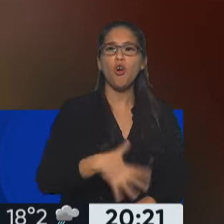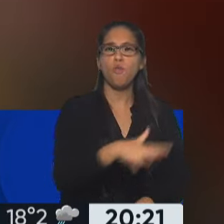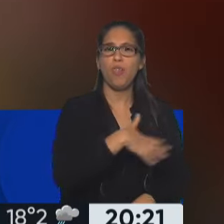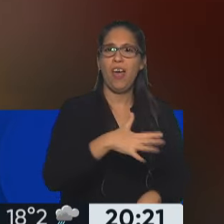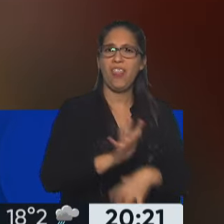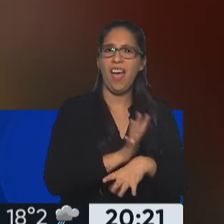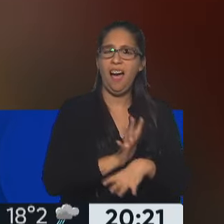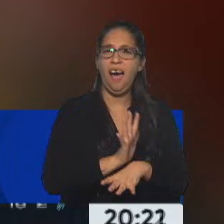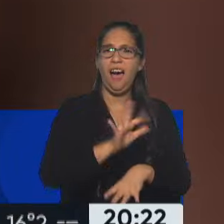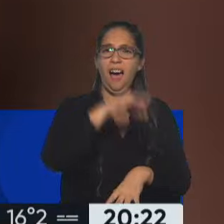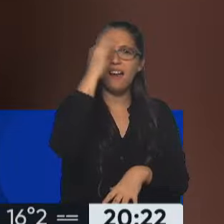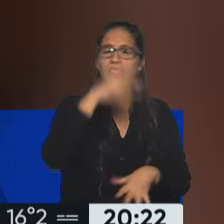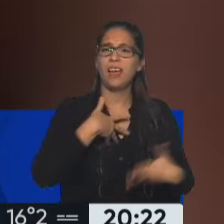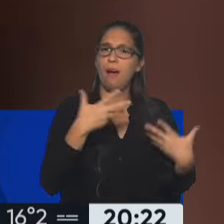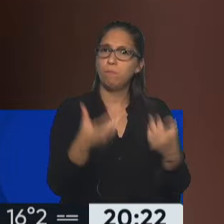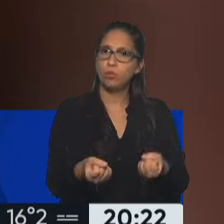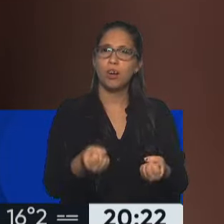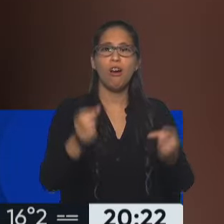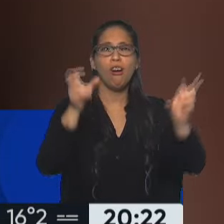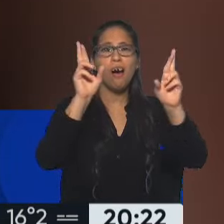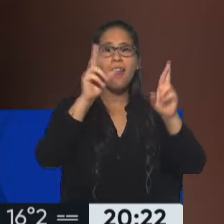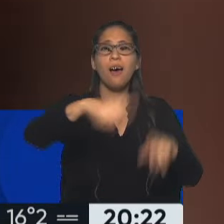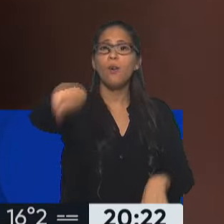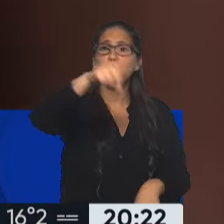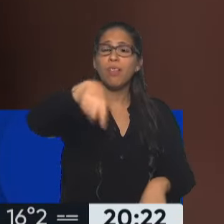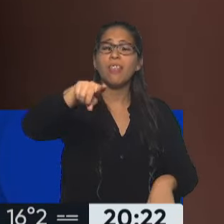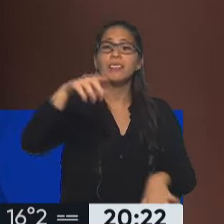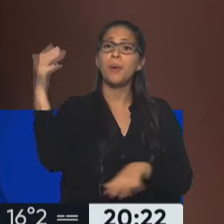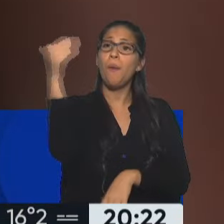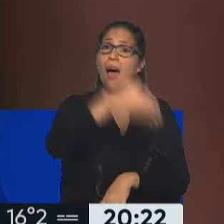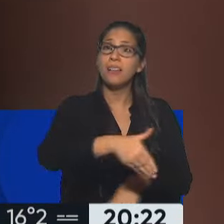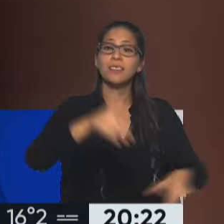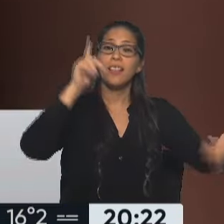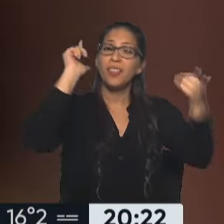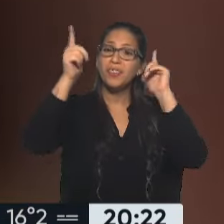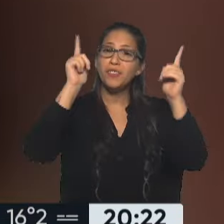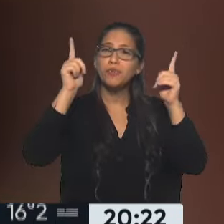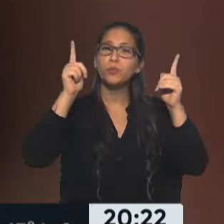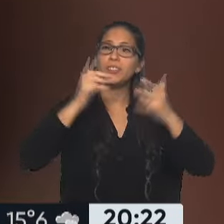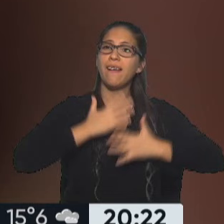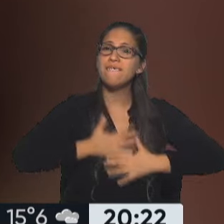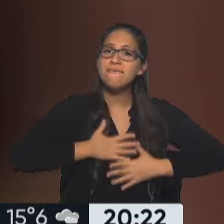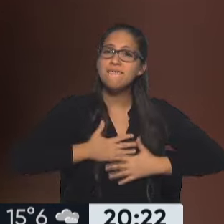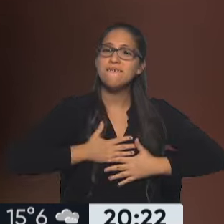comunidad artística. Espero que ustedes disfruten y gocen